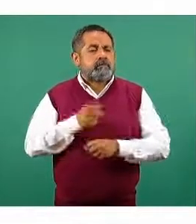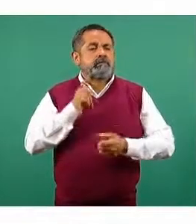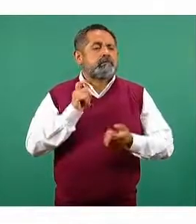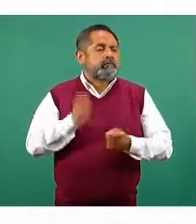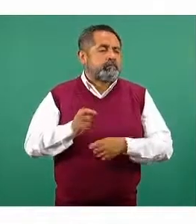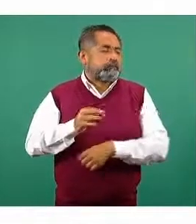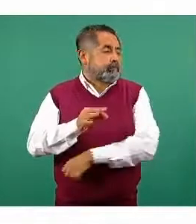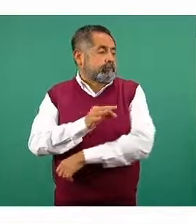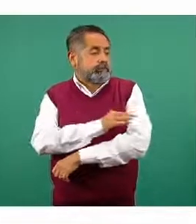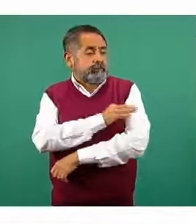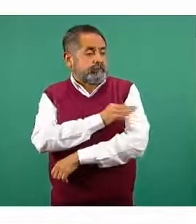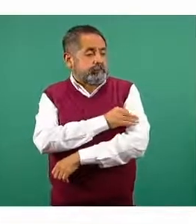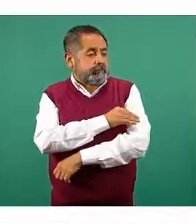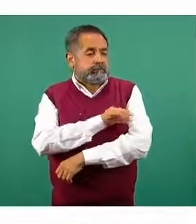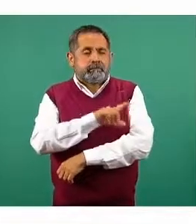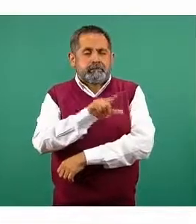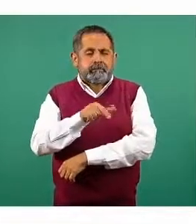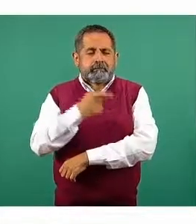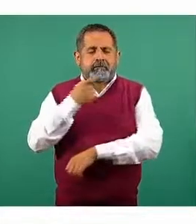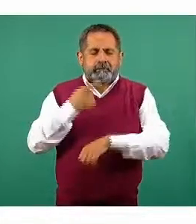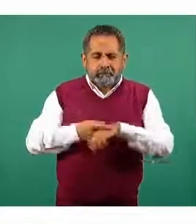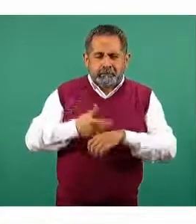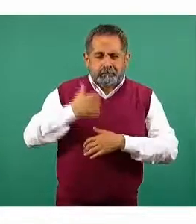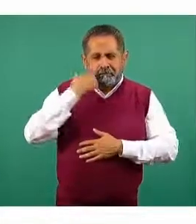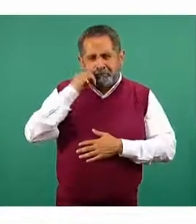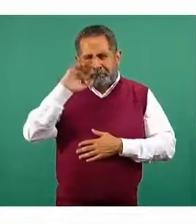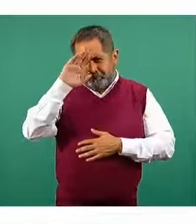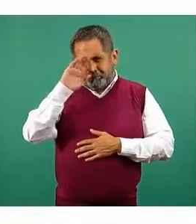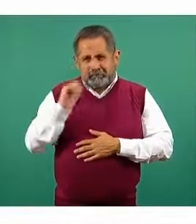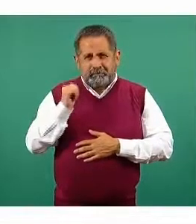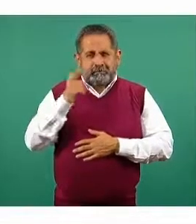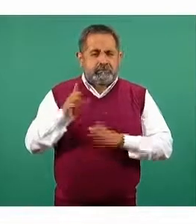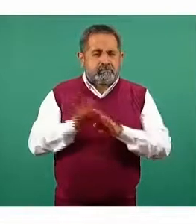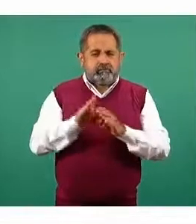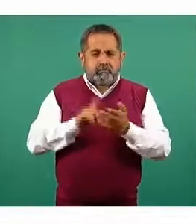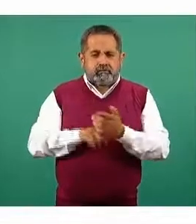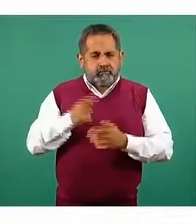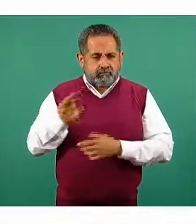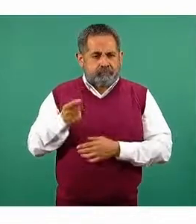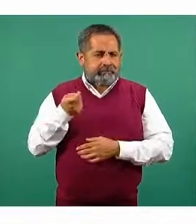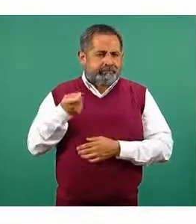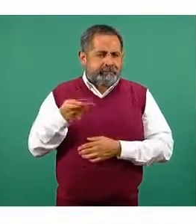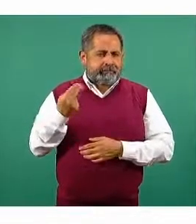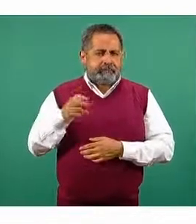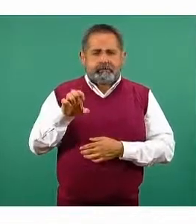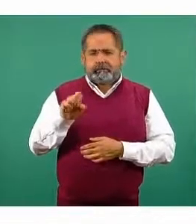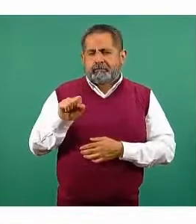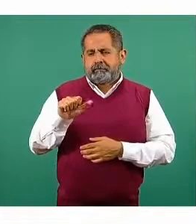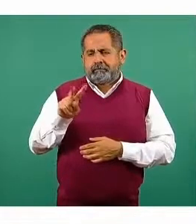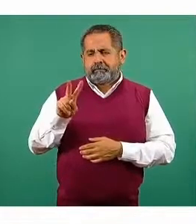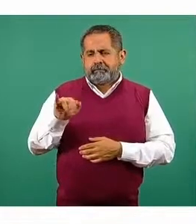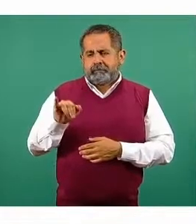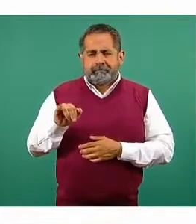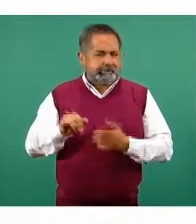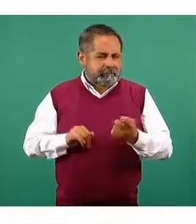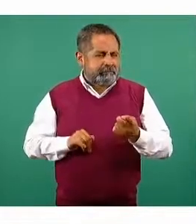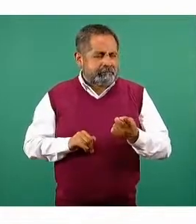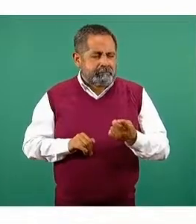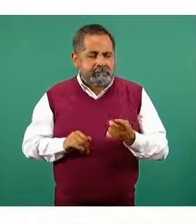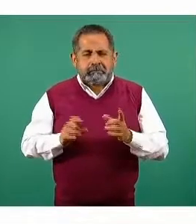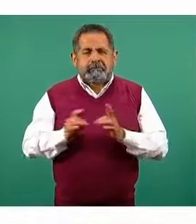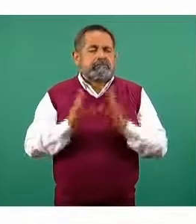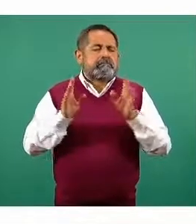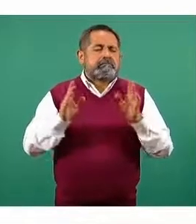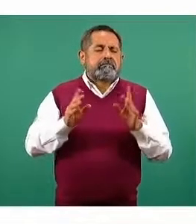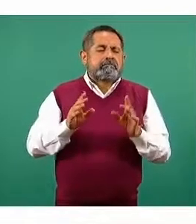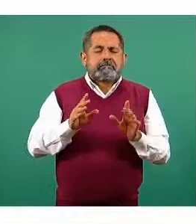eventos supuestamente atribuibles a la vacunación o inmunización, eso es ESAVI, que son los eventos adversos